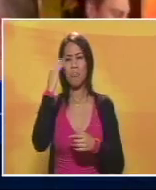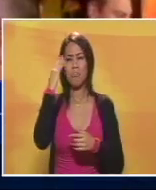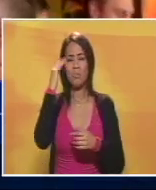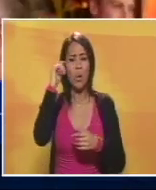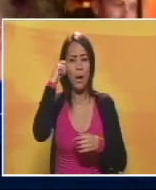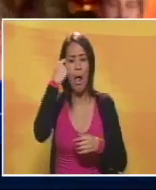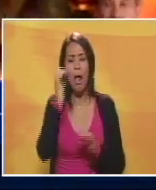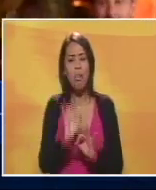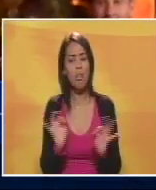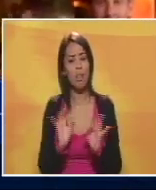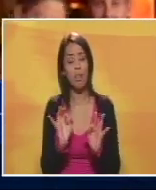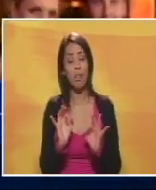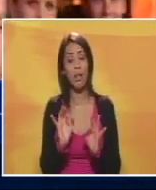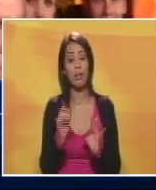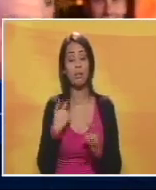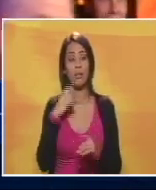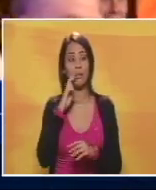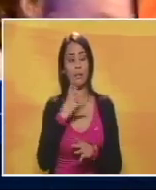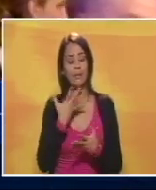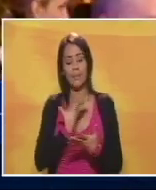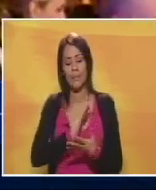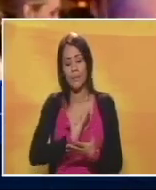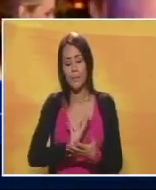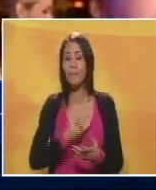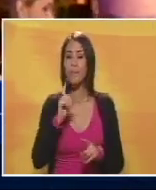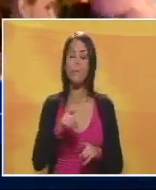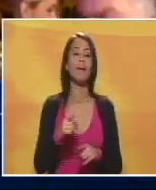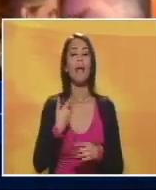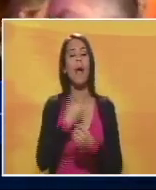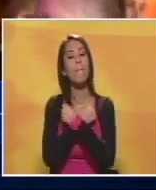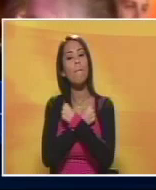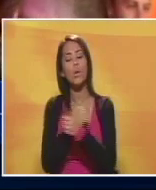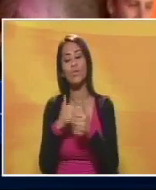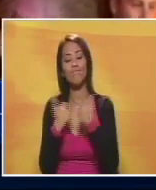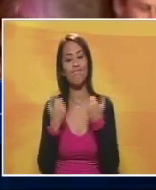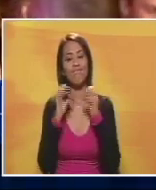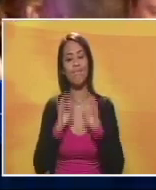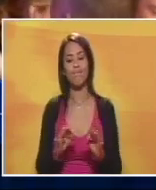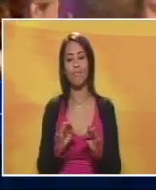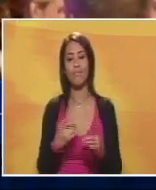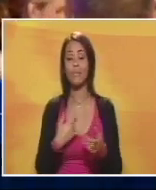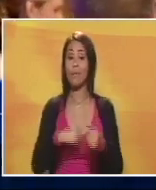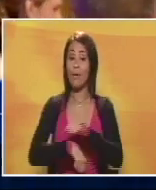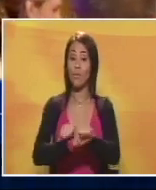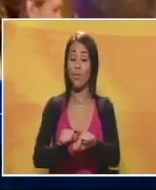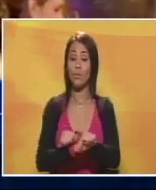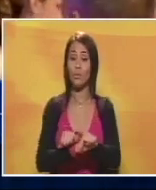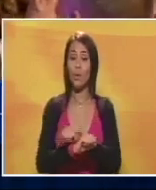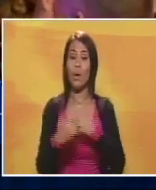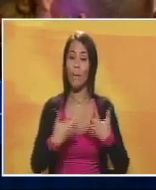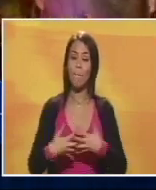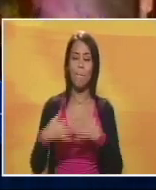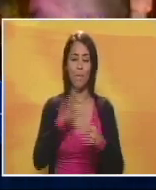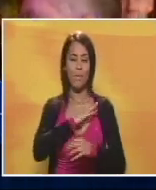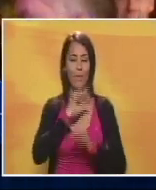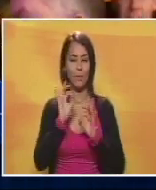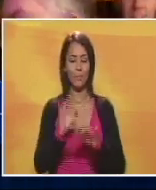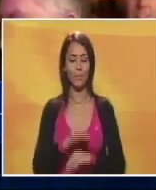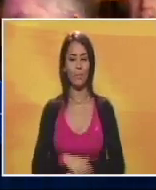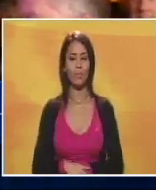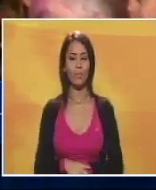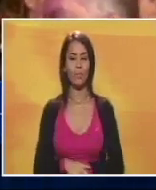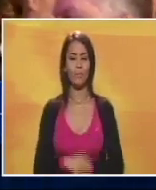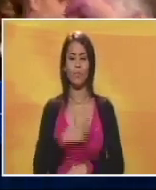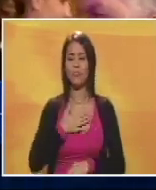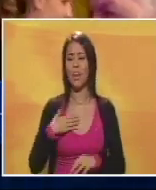nada. Luego, La Roca afrontó una decepción amorosa y el retiro definitivo de las canchas de fútbol americano. Llegó un punto en el que no